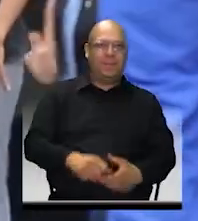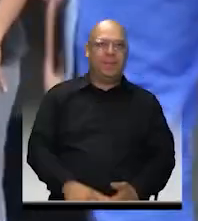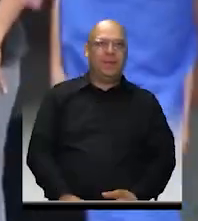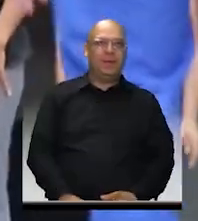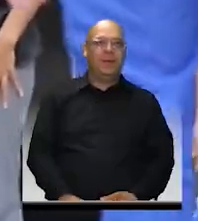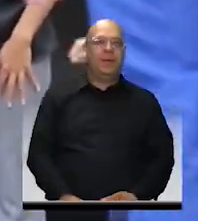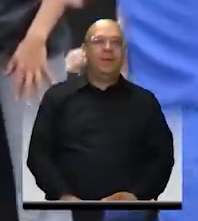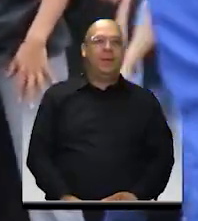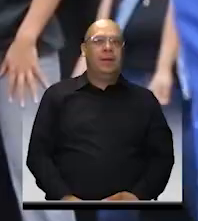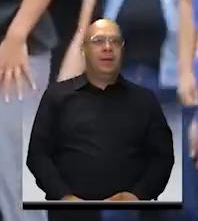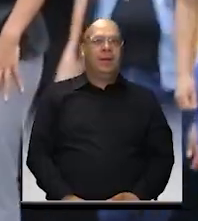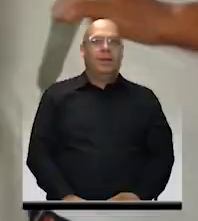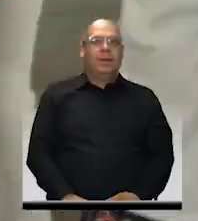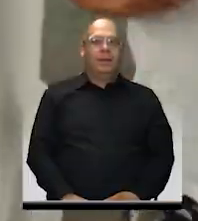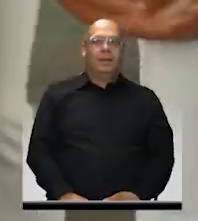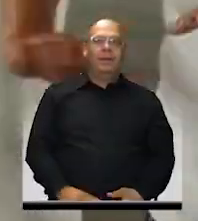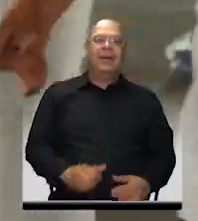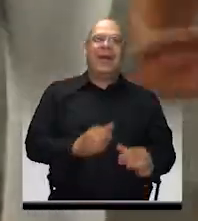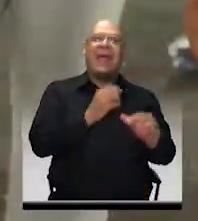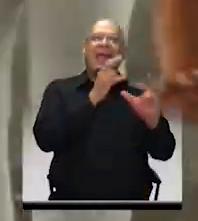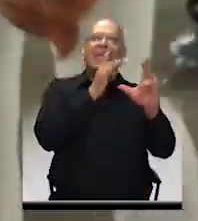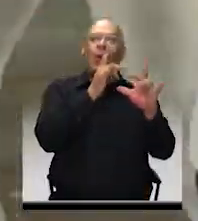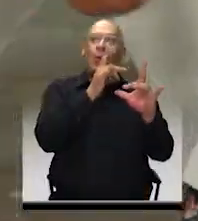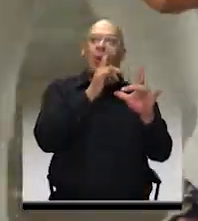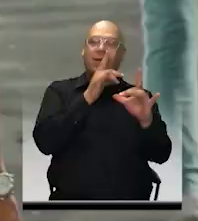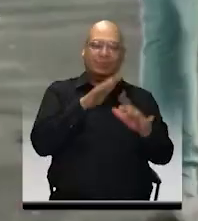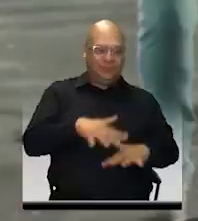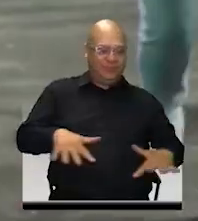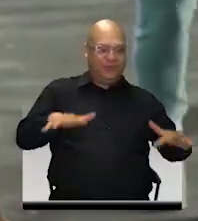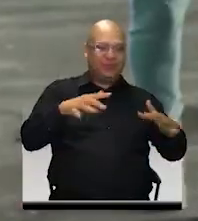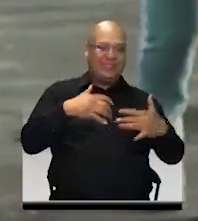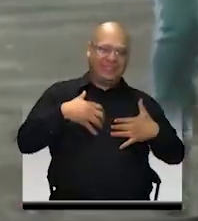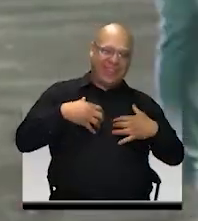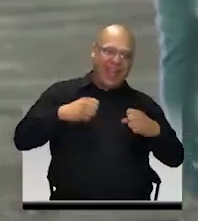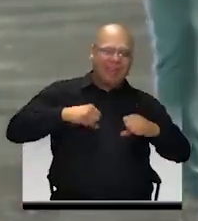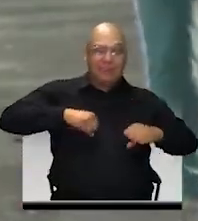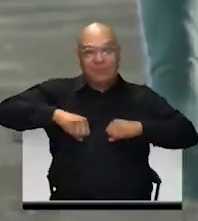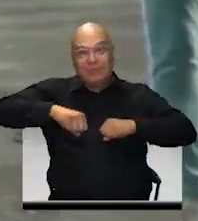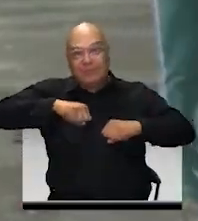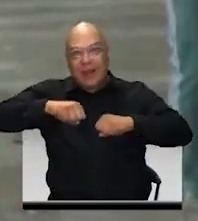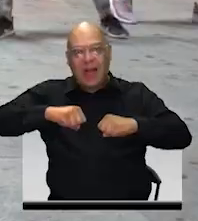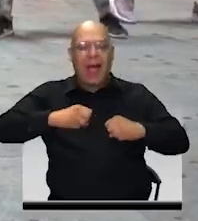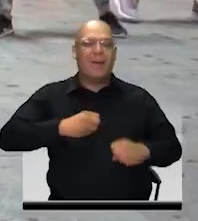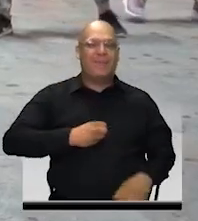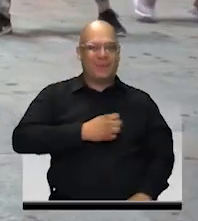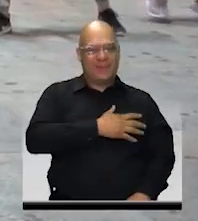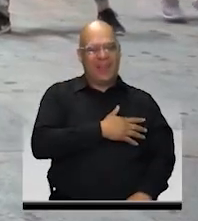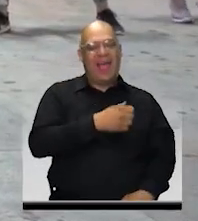Somos Itagüí, una ciudad activa y saludable, una ciudad de oportunidades.